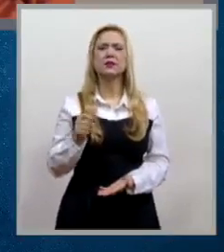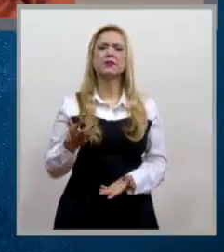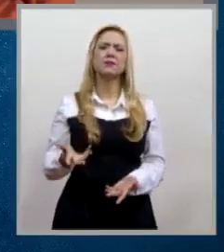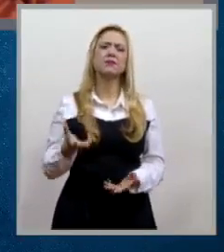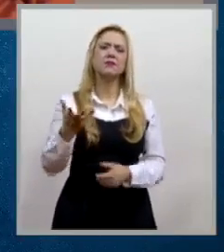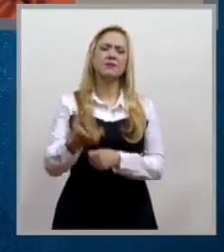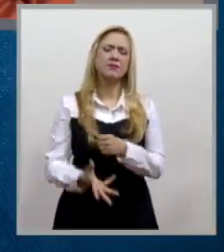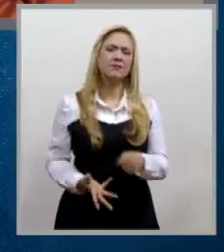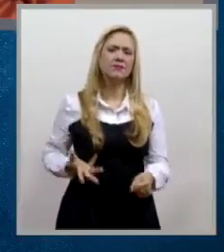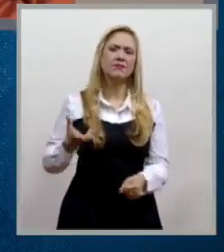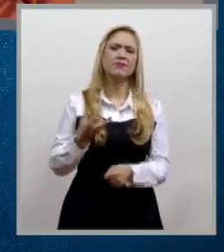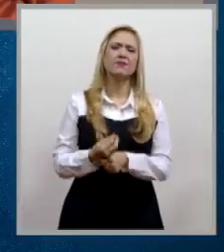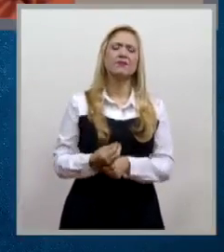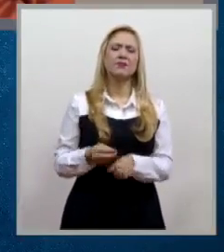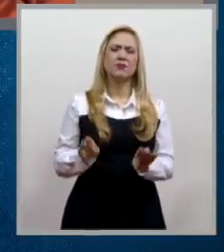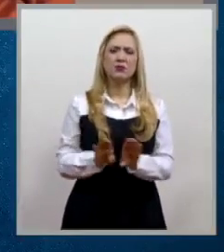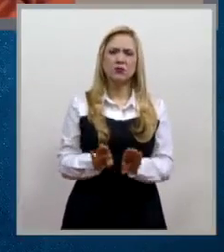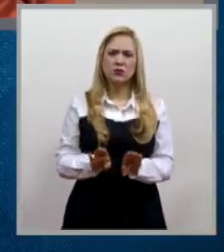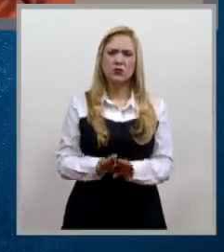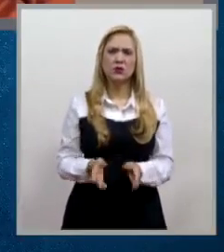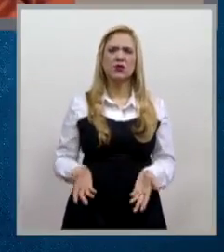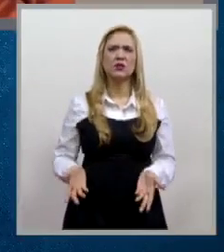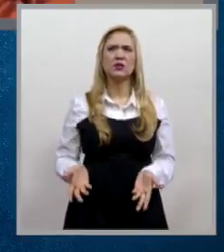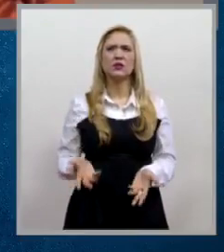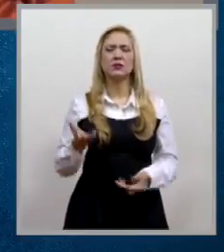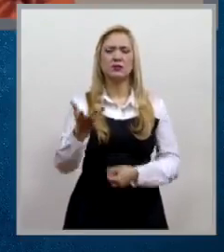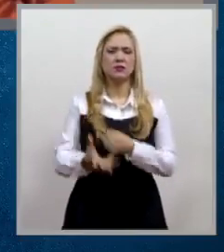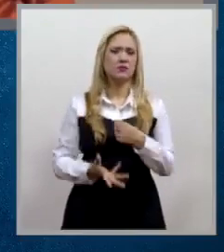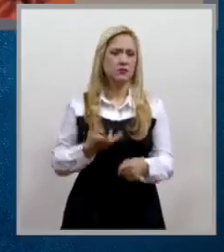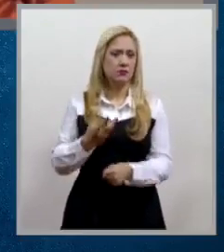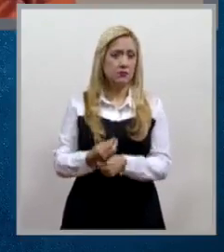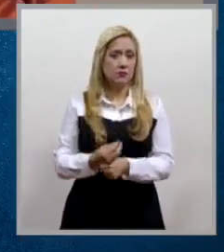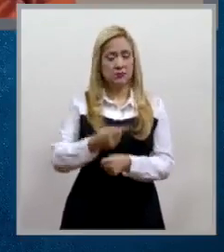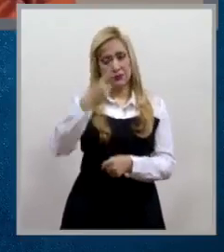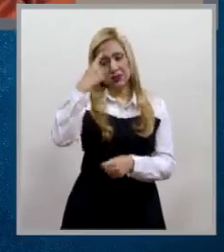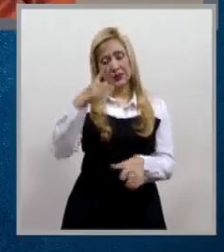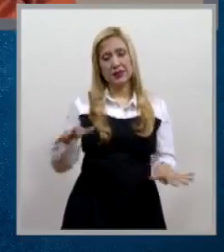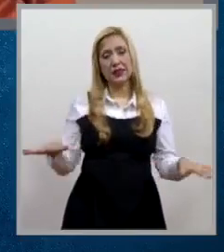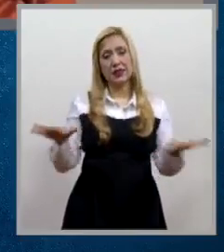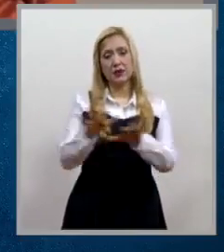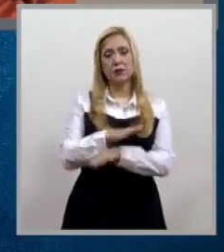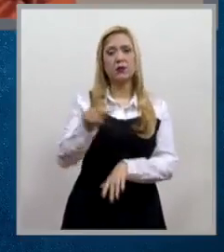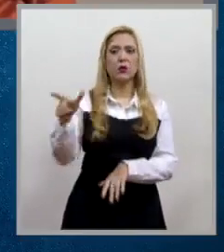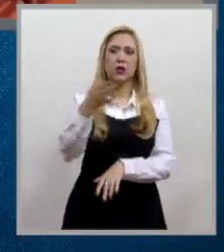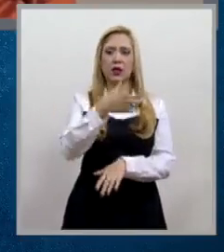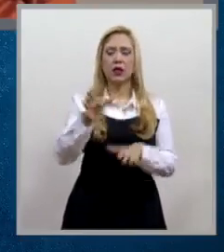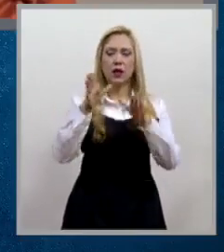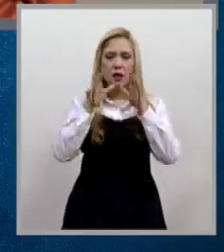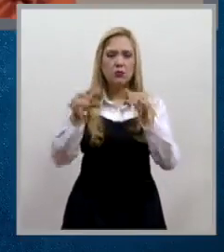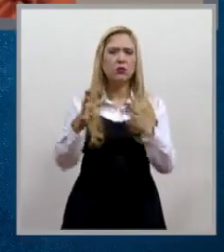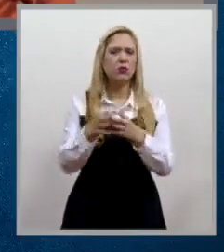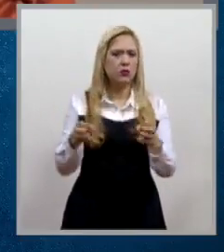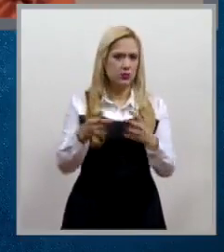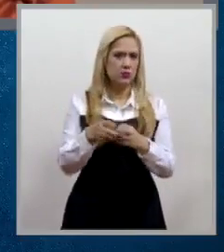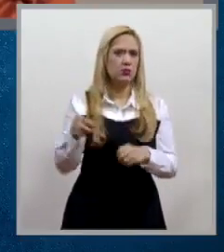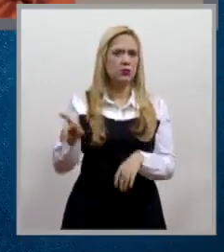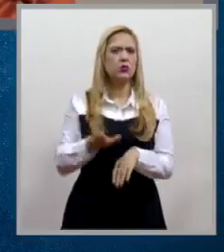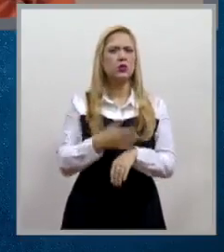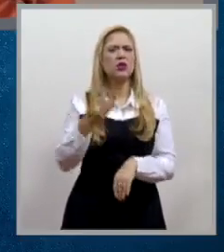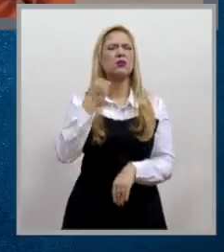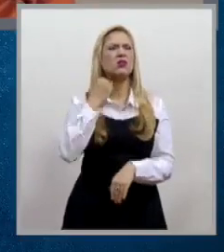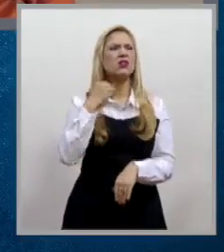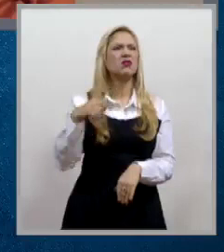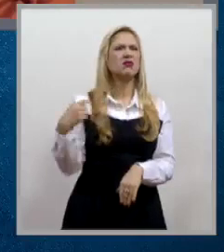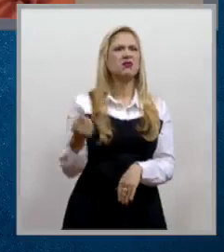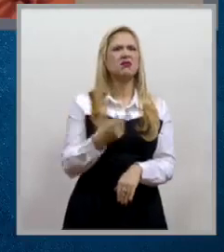las reparaciones integrales. Se ha hablado de reparaciones con vocación transformadora, en el caso campo algodonero. ¿Por qué hablamos abogados y